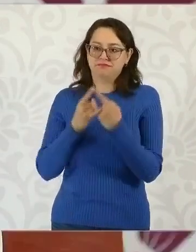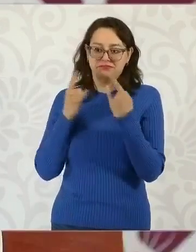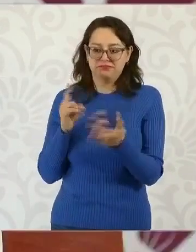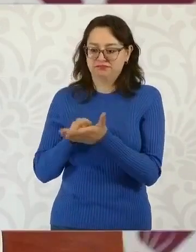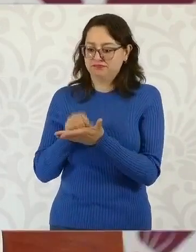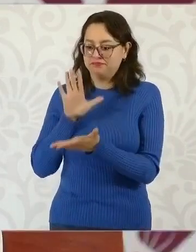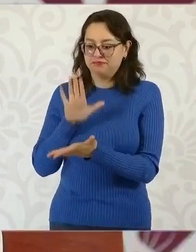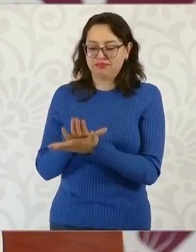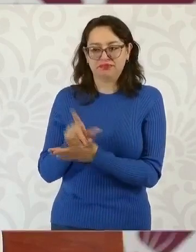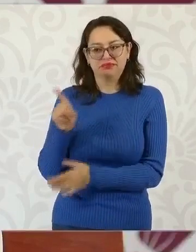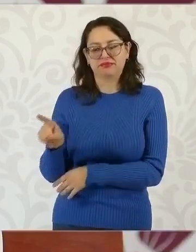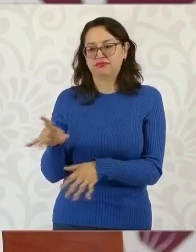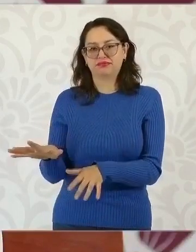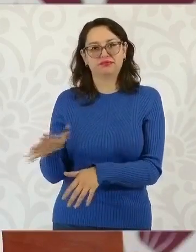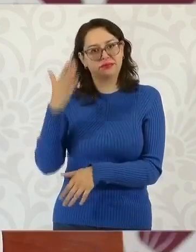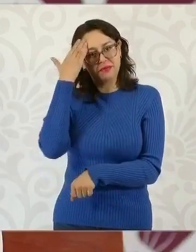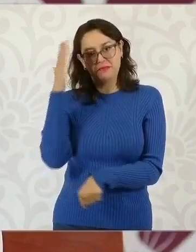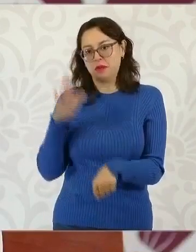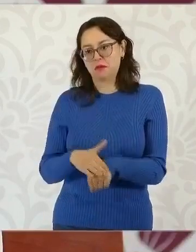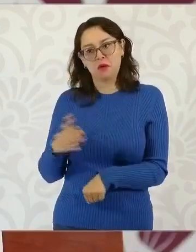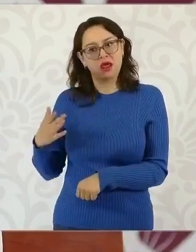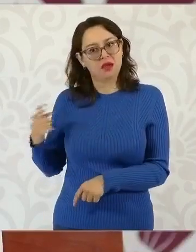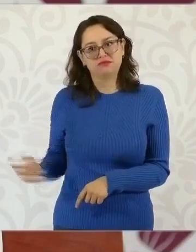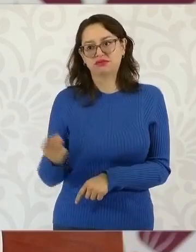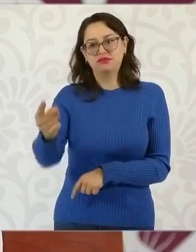quizá como el presidente más querido en la historia de México,